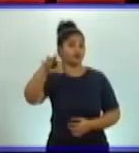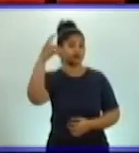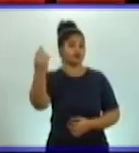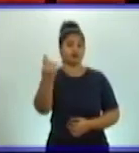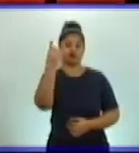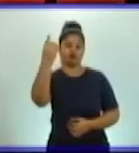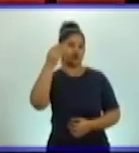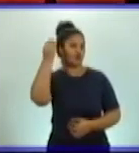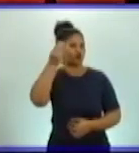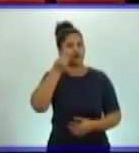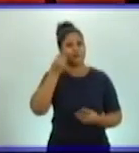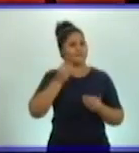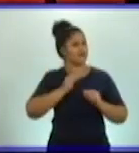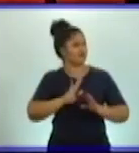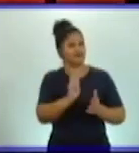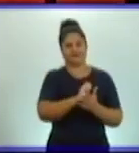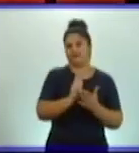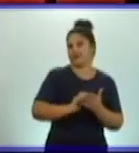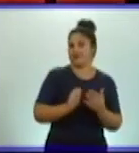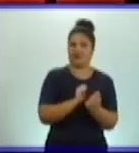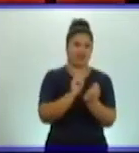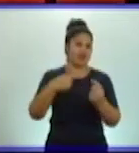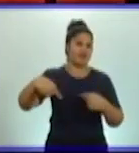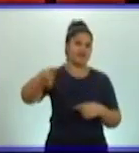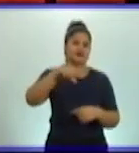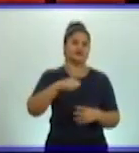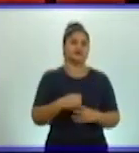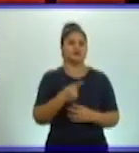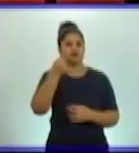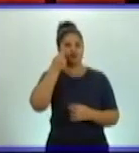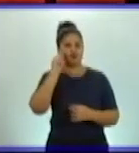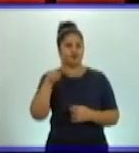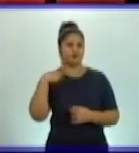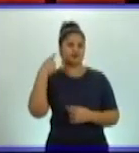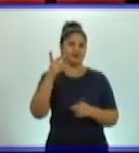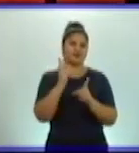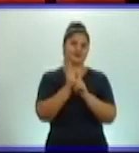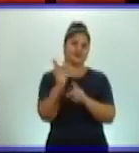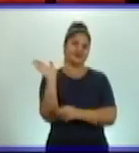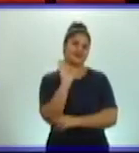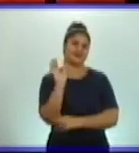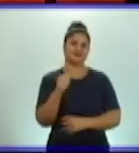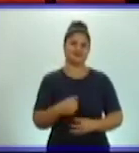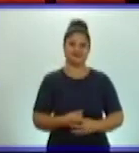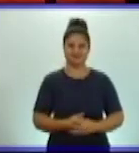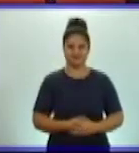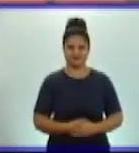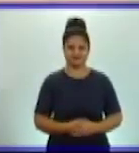ellas. Y yo, por supuesto, que los espero en un próximo encuentro. Chaito.